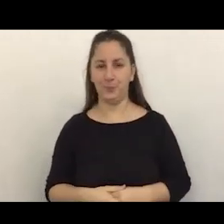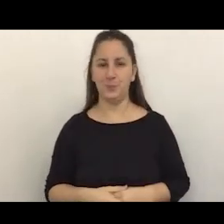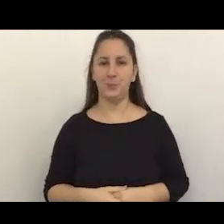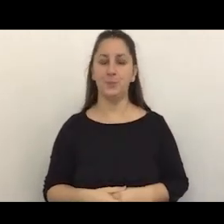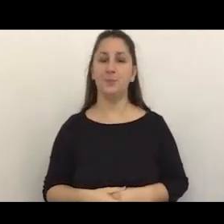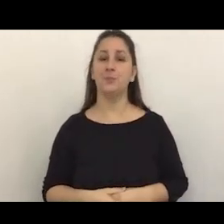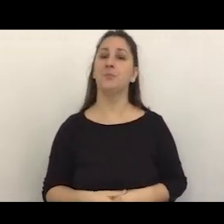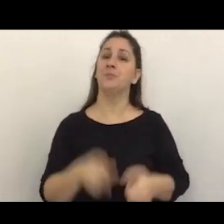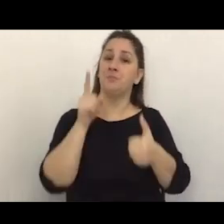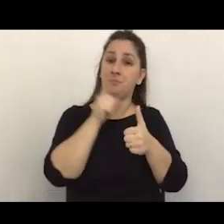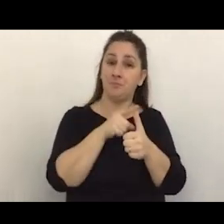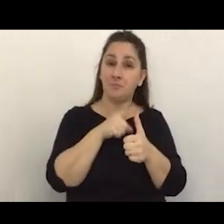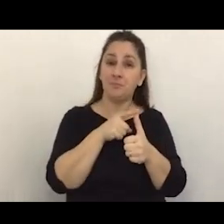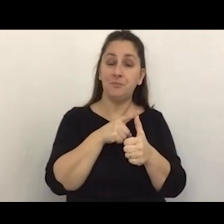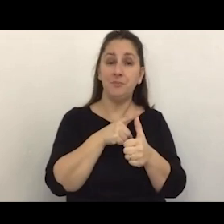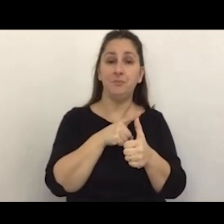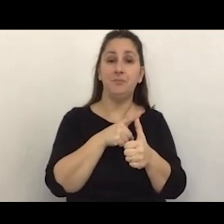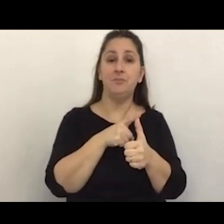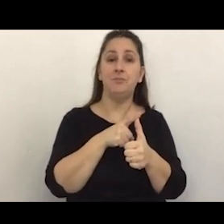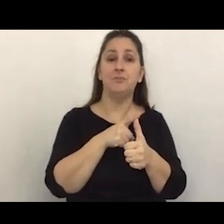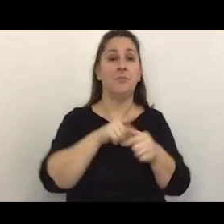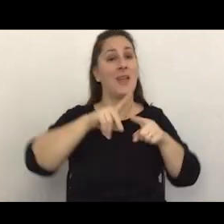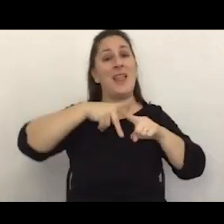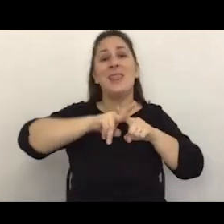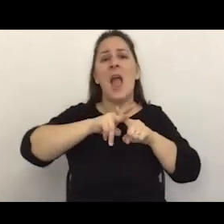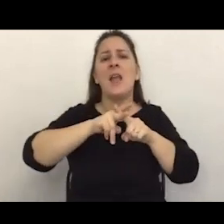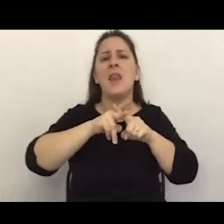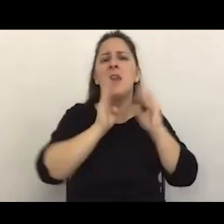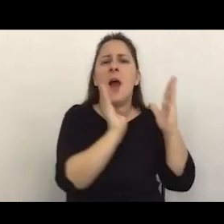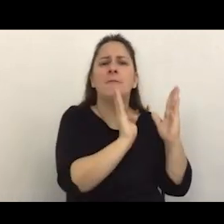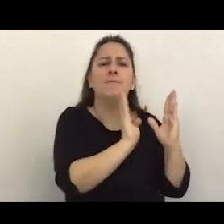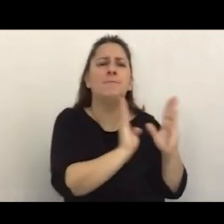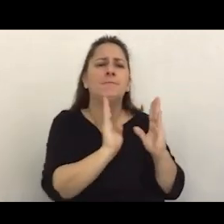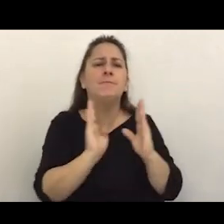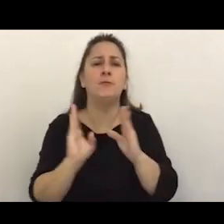lado, la técnica que se va a utilizar.